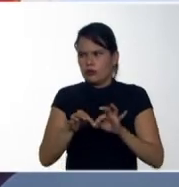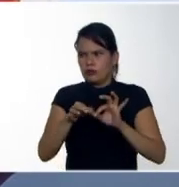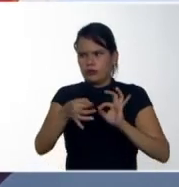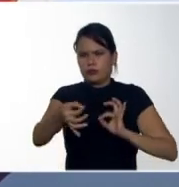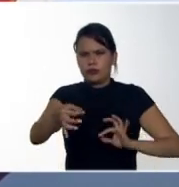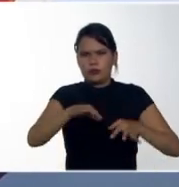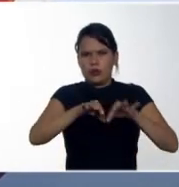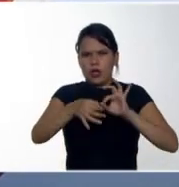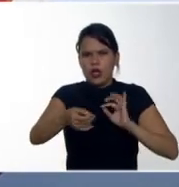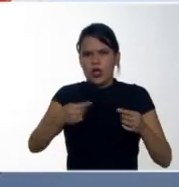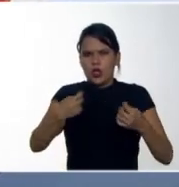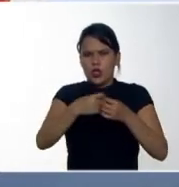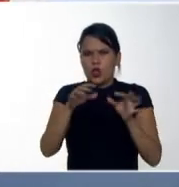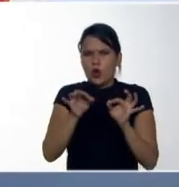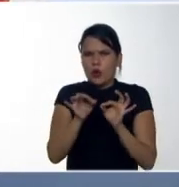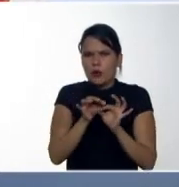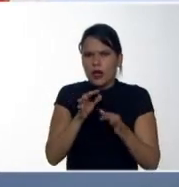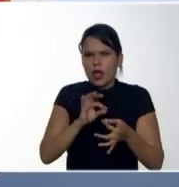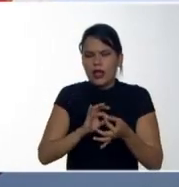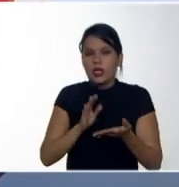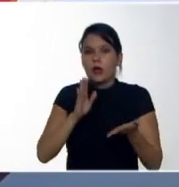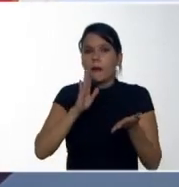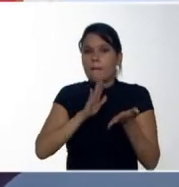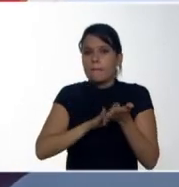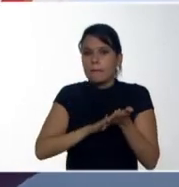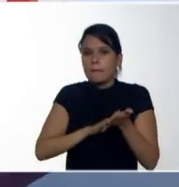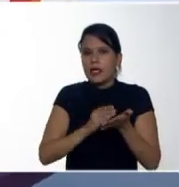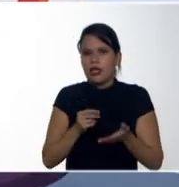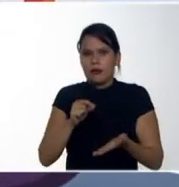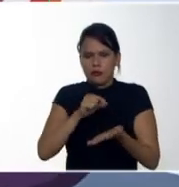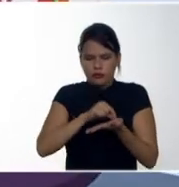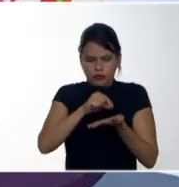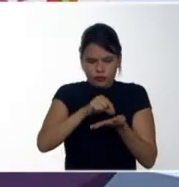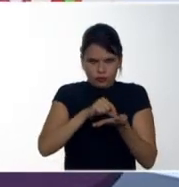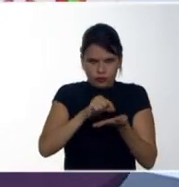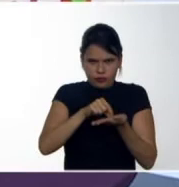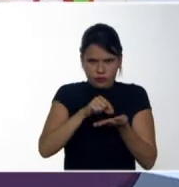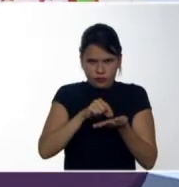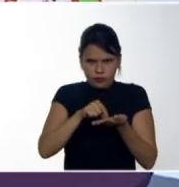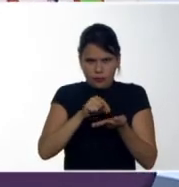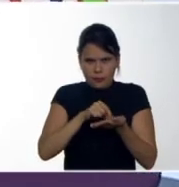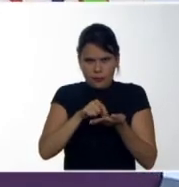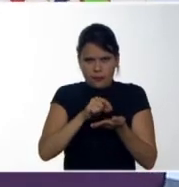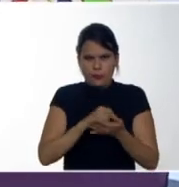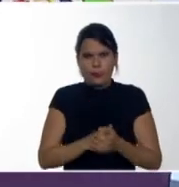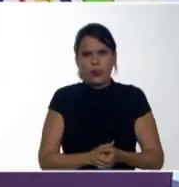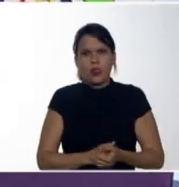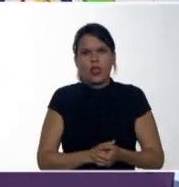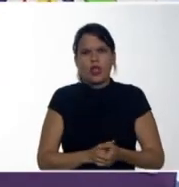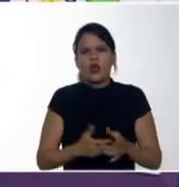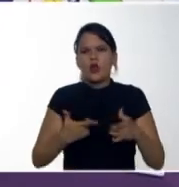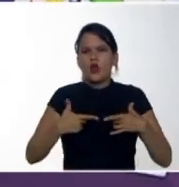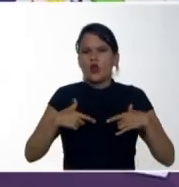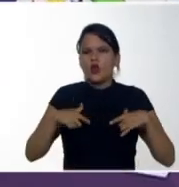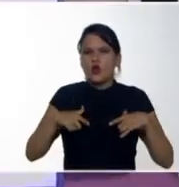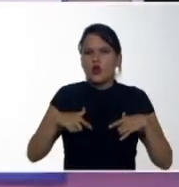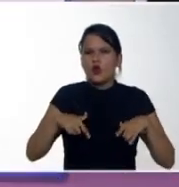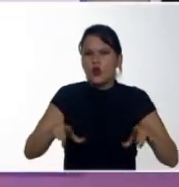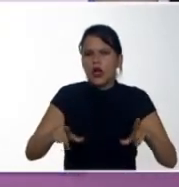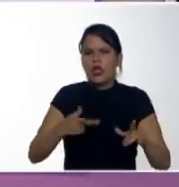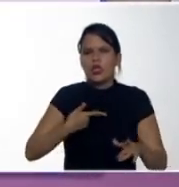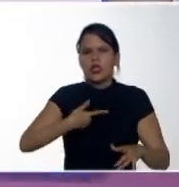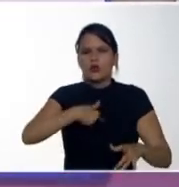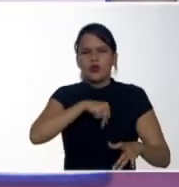rasgar, doblar y con pega, ¿verdad?, vamos colocando en los lugares de nuestra amplia